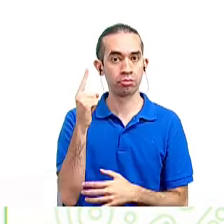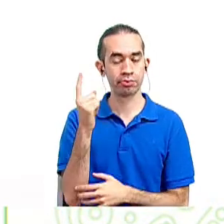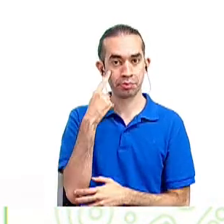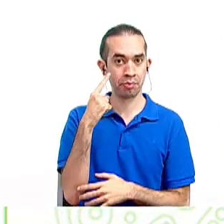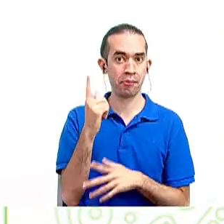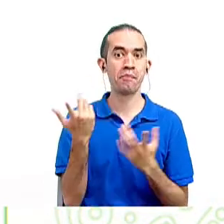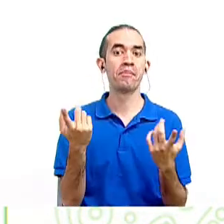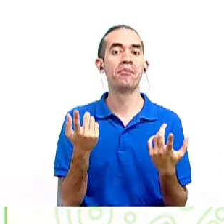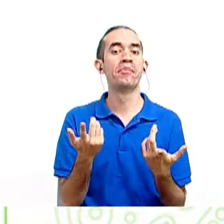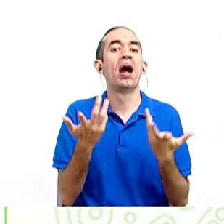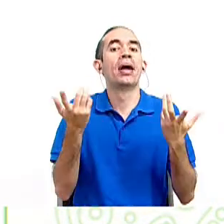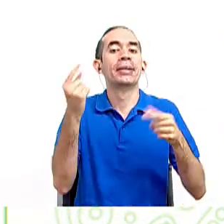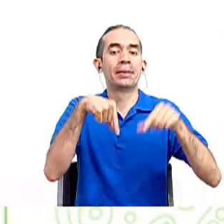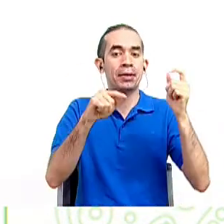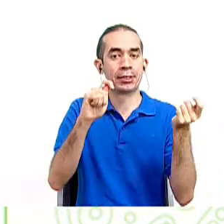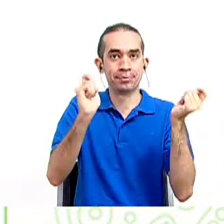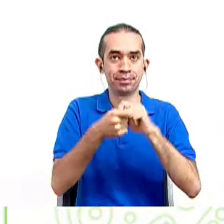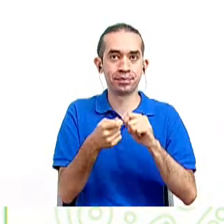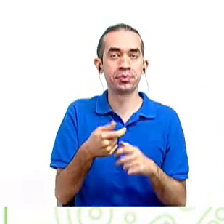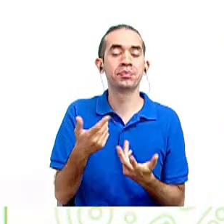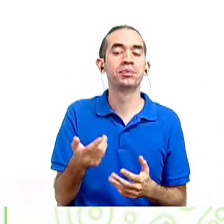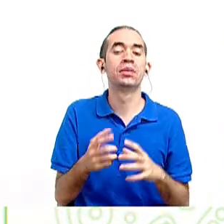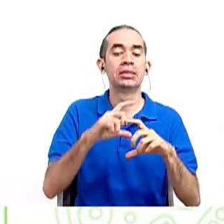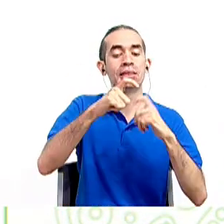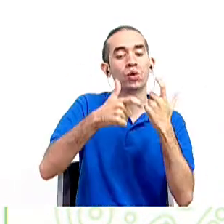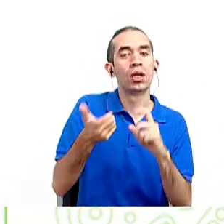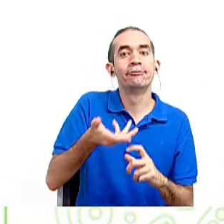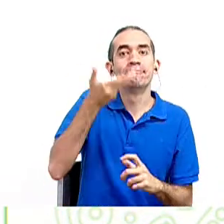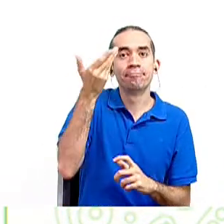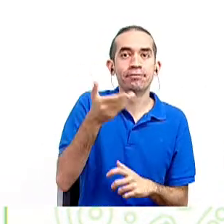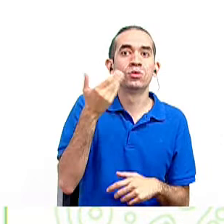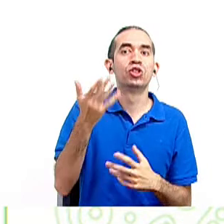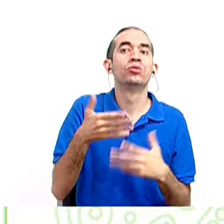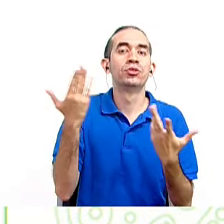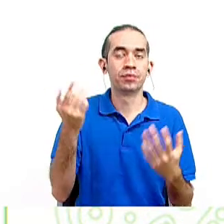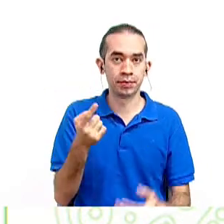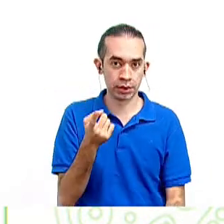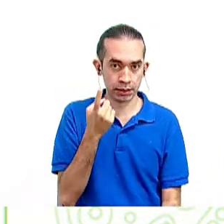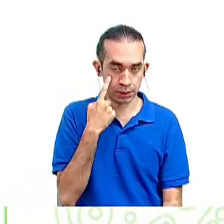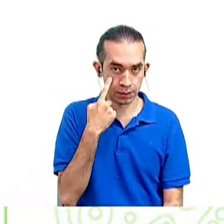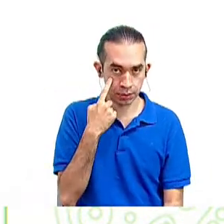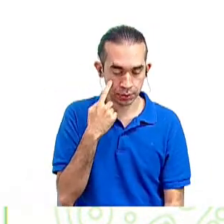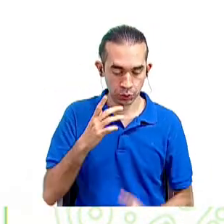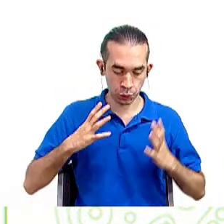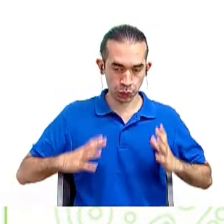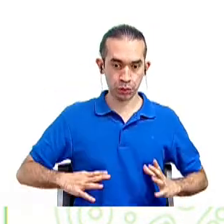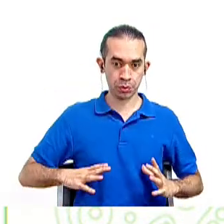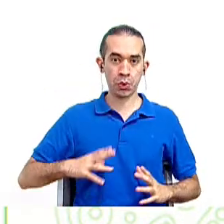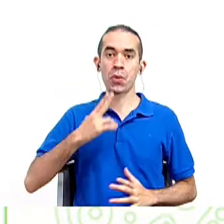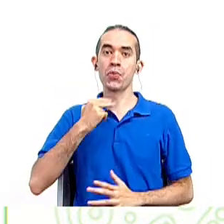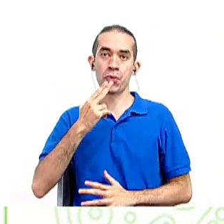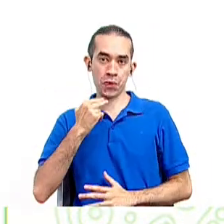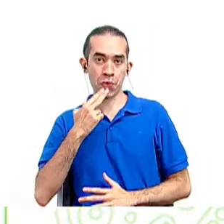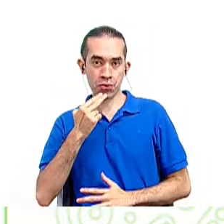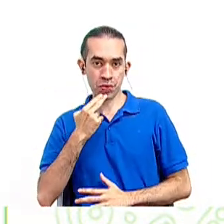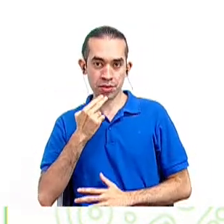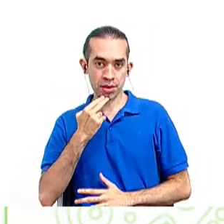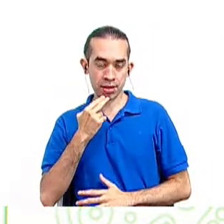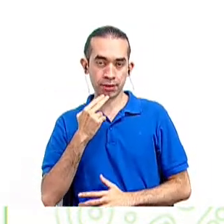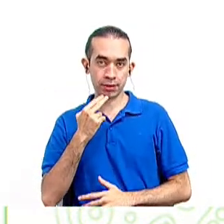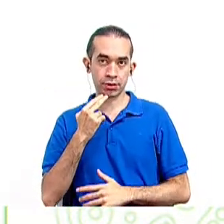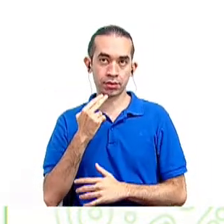Por ejemplo, la respiración celular sucede cuando yo tengo en mi cuerpo glucosa, que es un tipo de